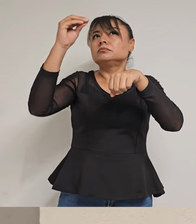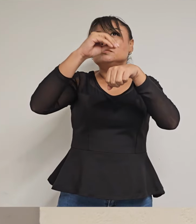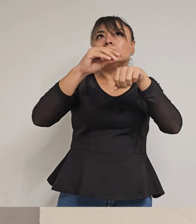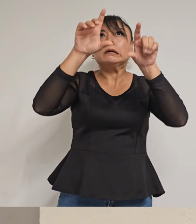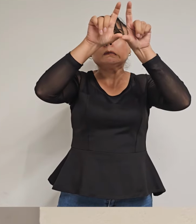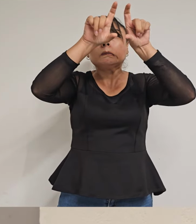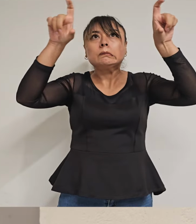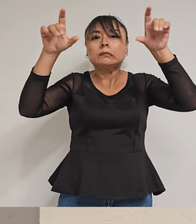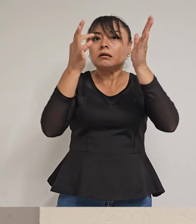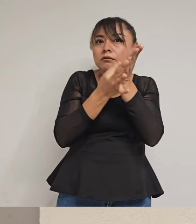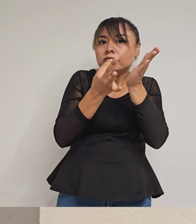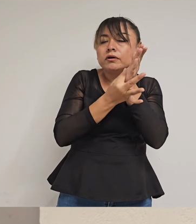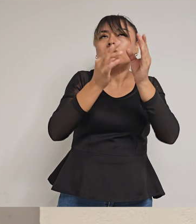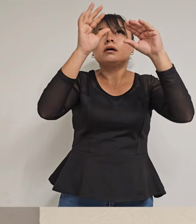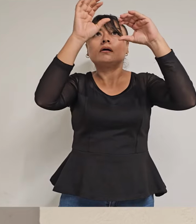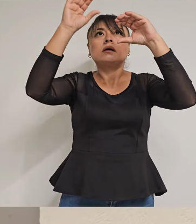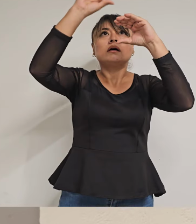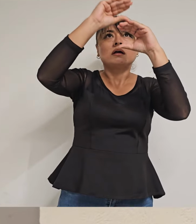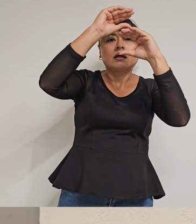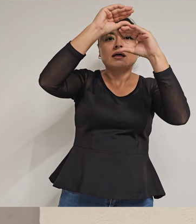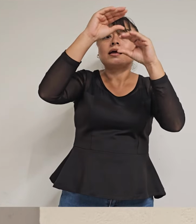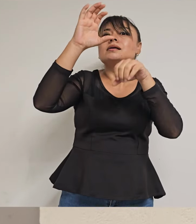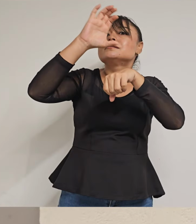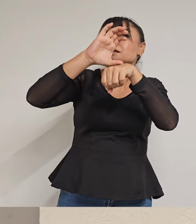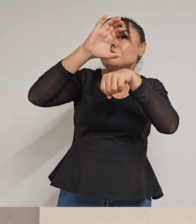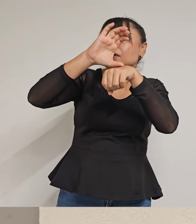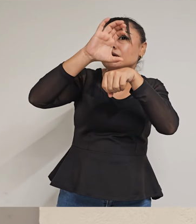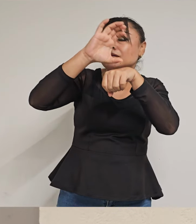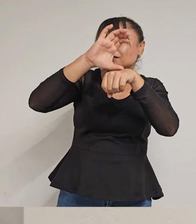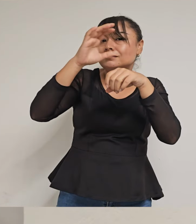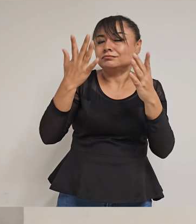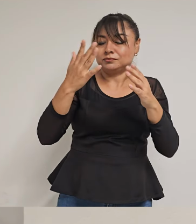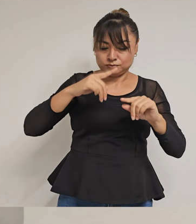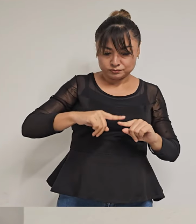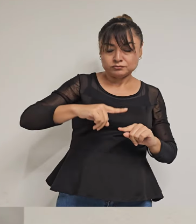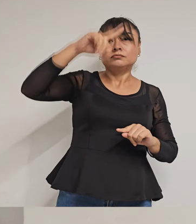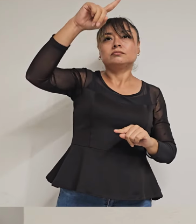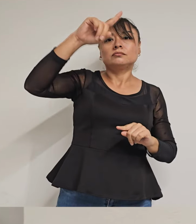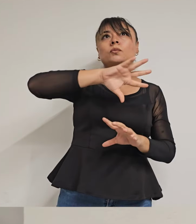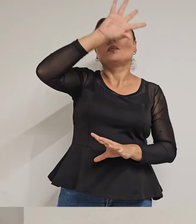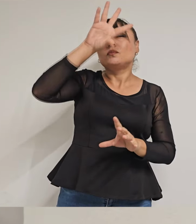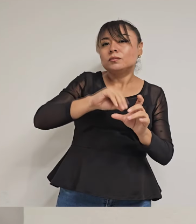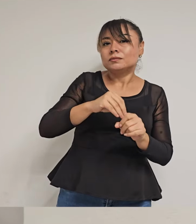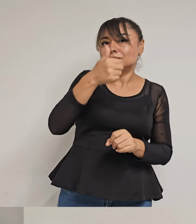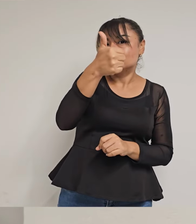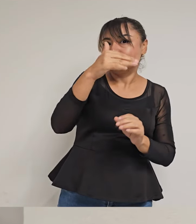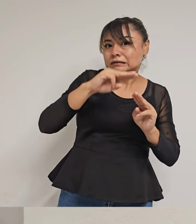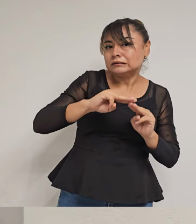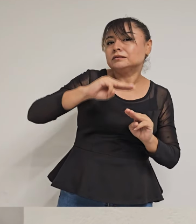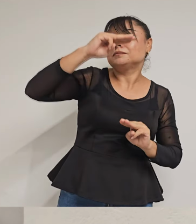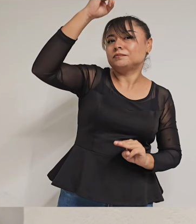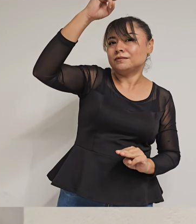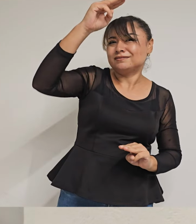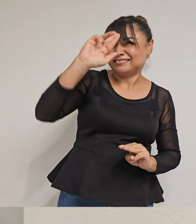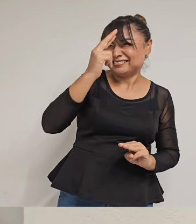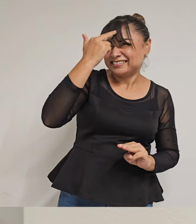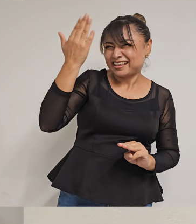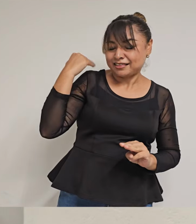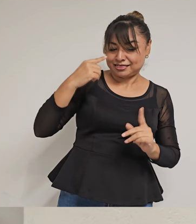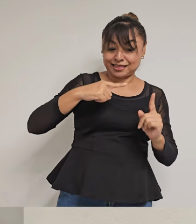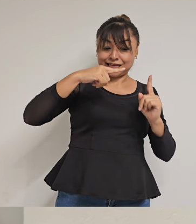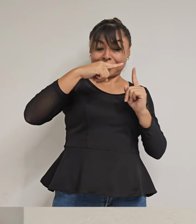altura total a la cual debe llegar nuestra rampa, que en este caso son 6 metros. Y si aún recuerdas la fórmula que vimos con anterioridad, ahora tenemos que dividir